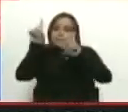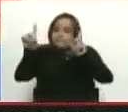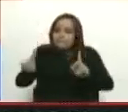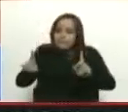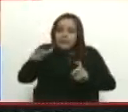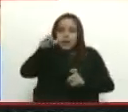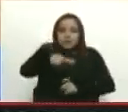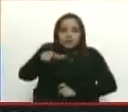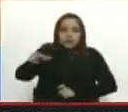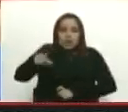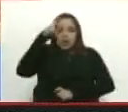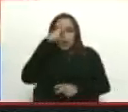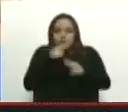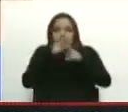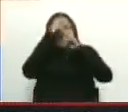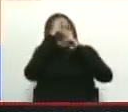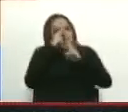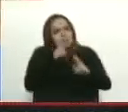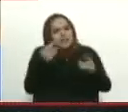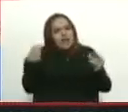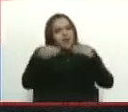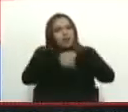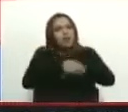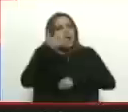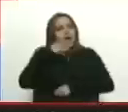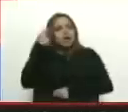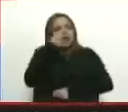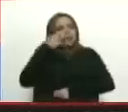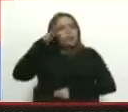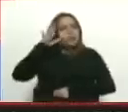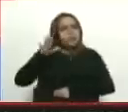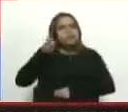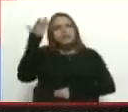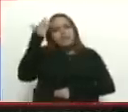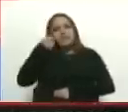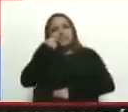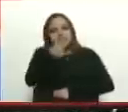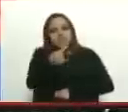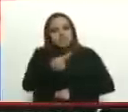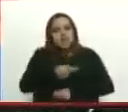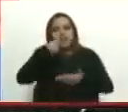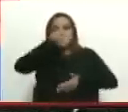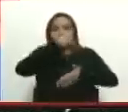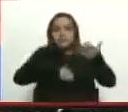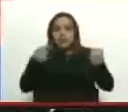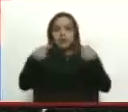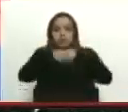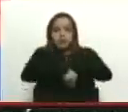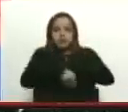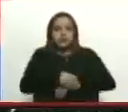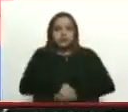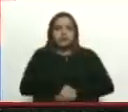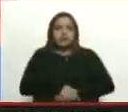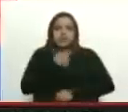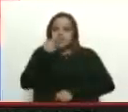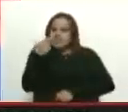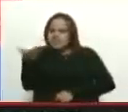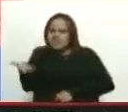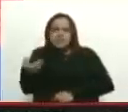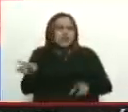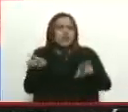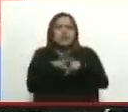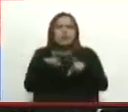honor, que respetan la palabra, que tienen palabra, que respetan lo que dicen, lo que firman, Decir esto sería una